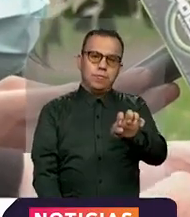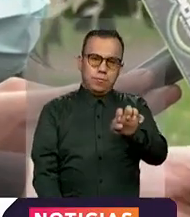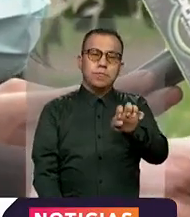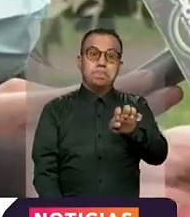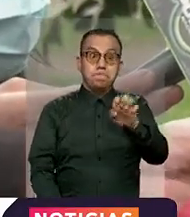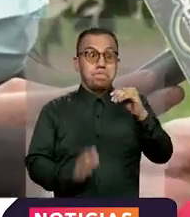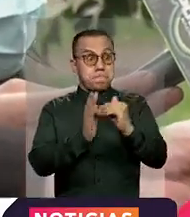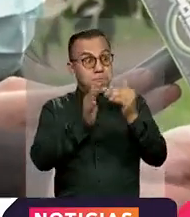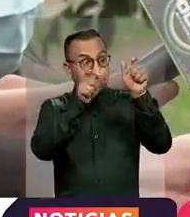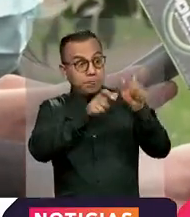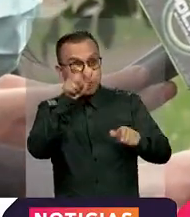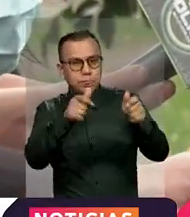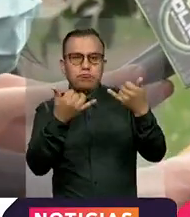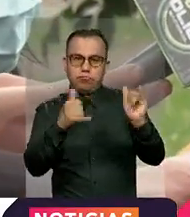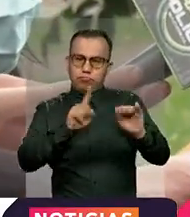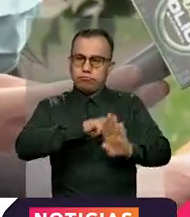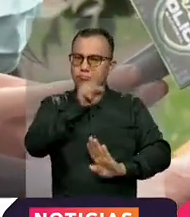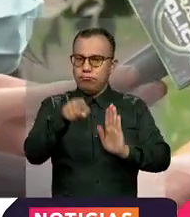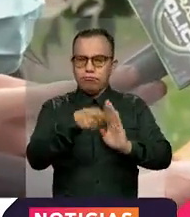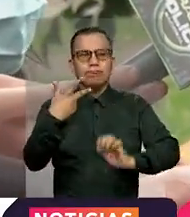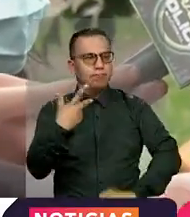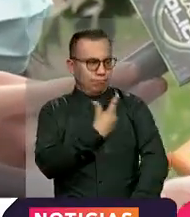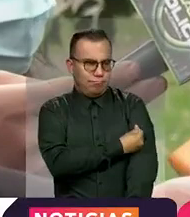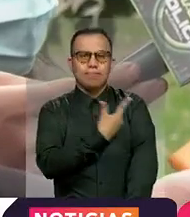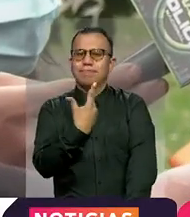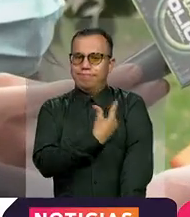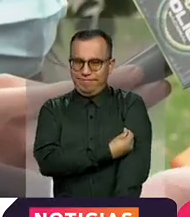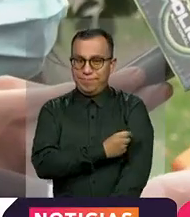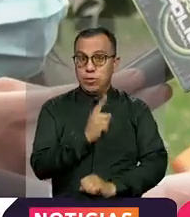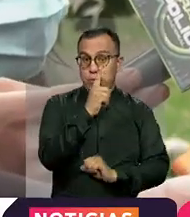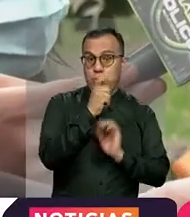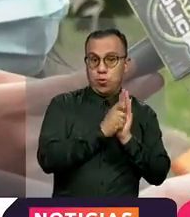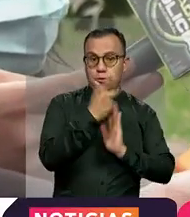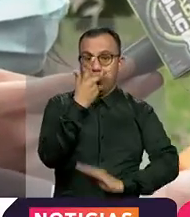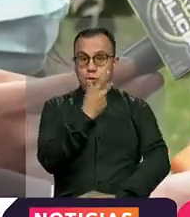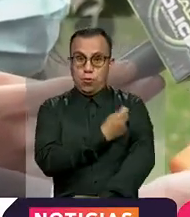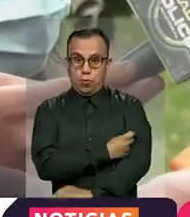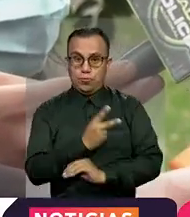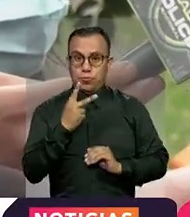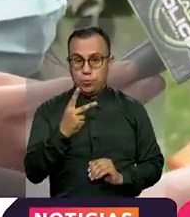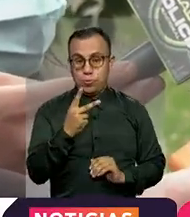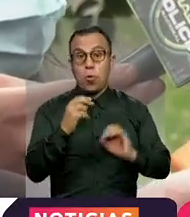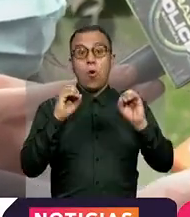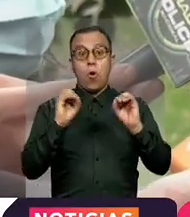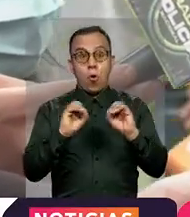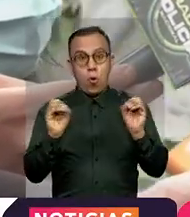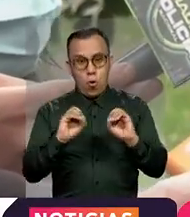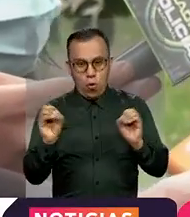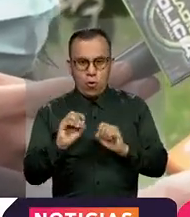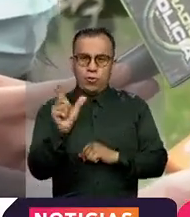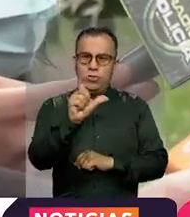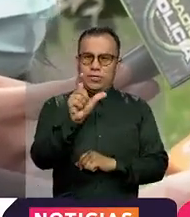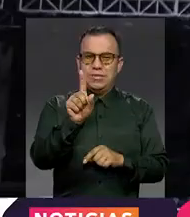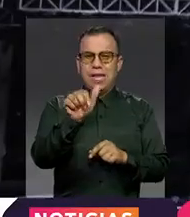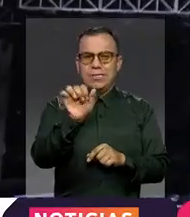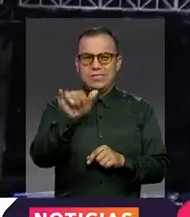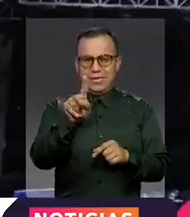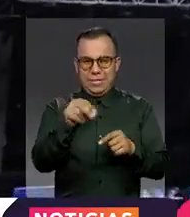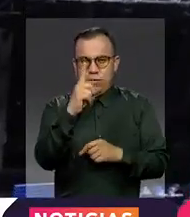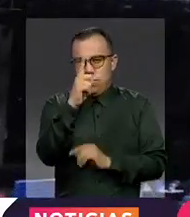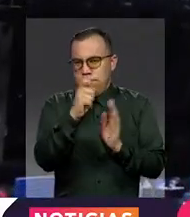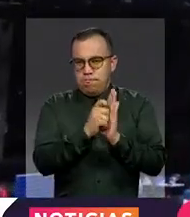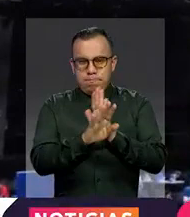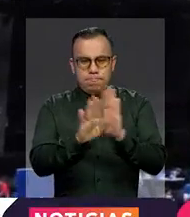4.179.000 personas en Bogotá ya tenemos las dosis completas. O de las dos dosis cuando es así, o de la dosis de Janssen, que es una sola dosis. El